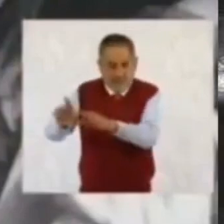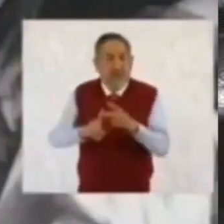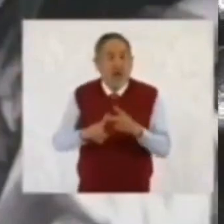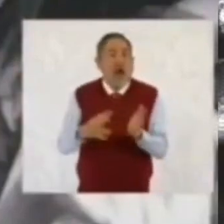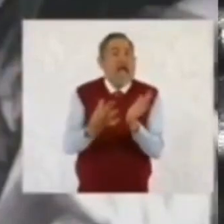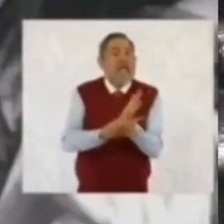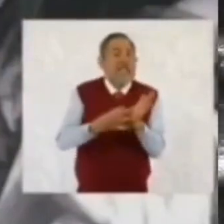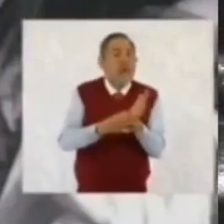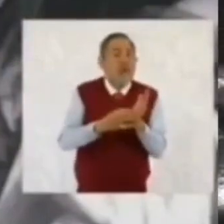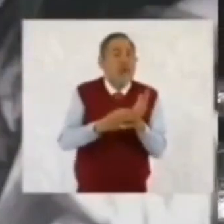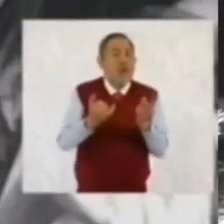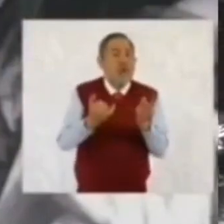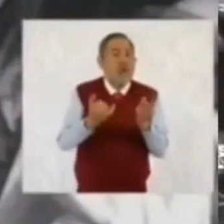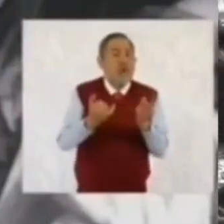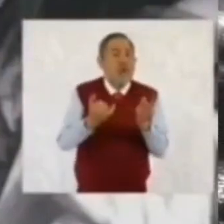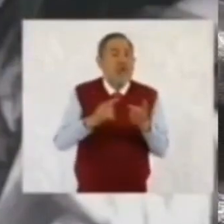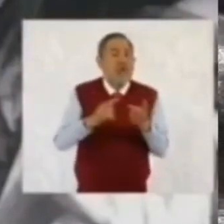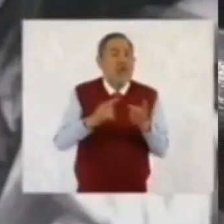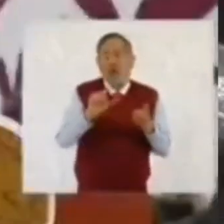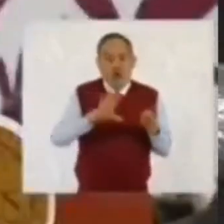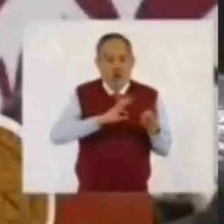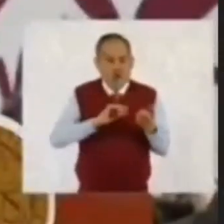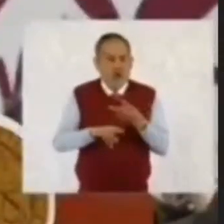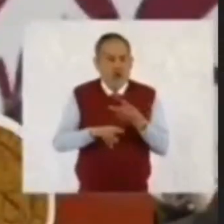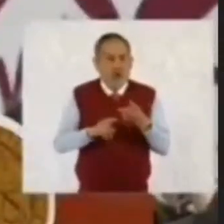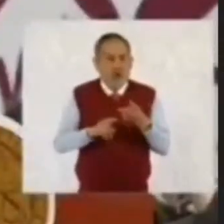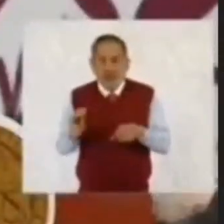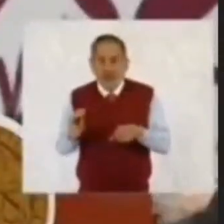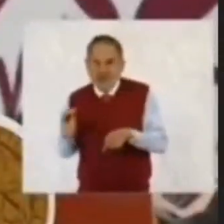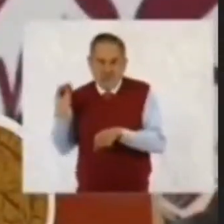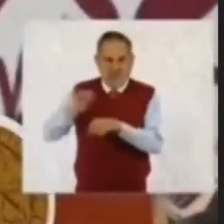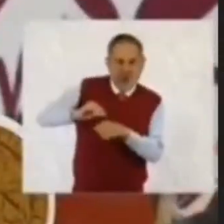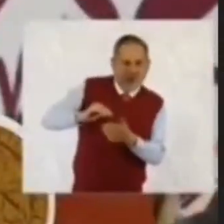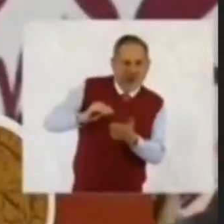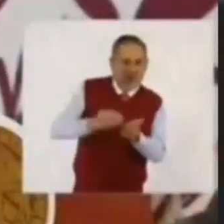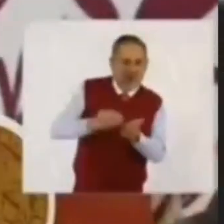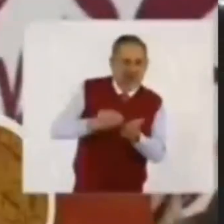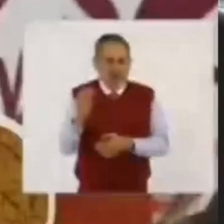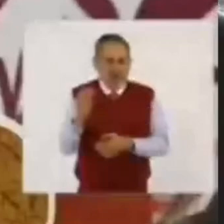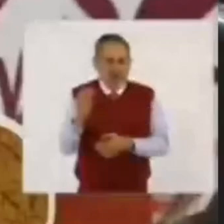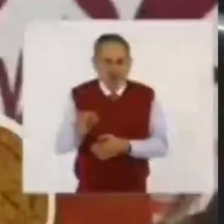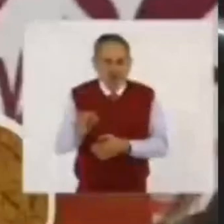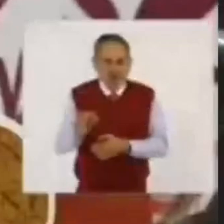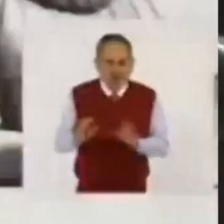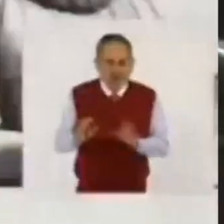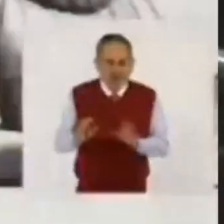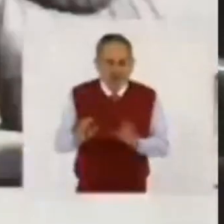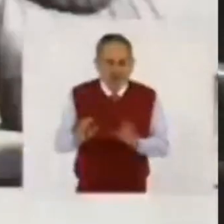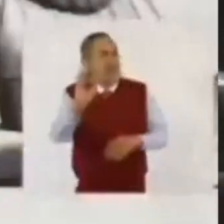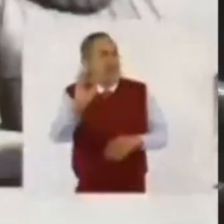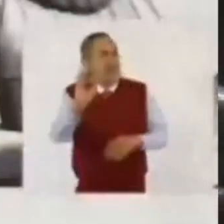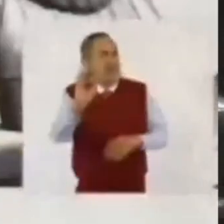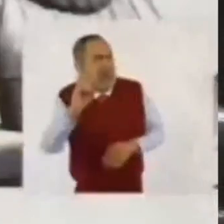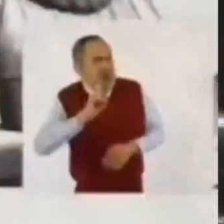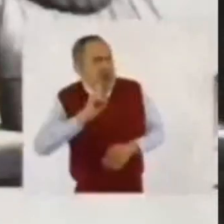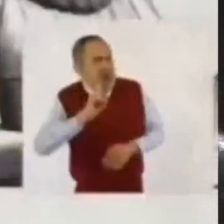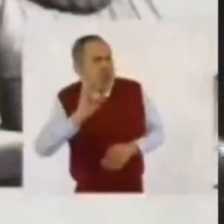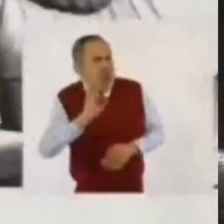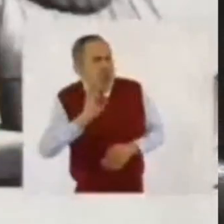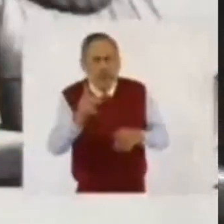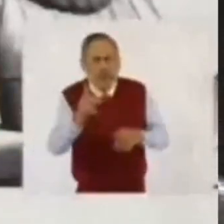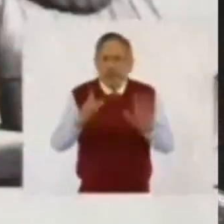acero y aluminio. El aumentar el 25%, que digamos no lo descartamos,